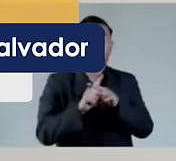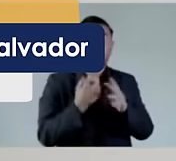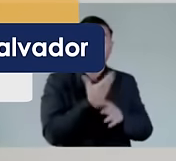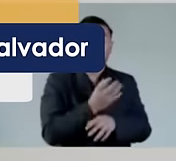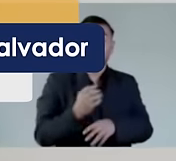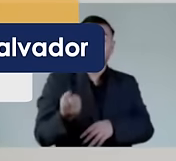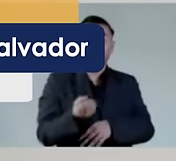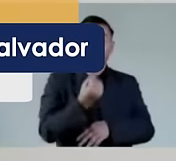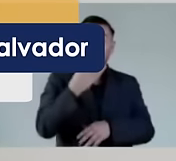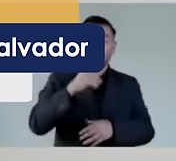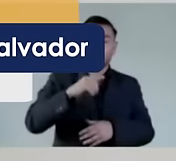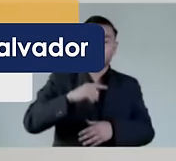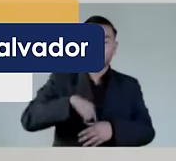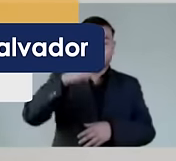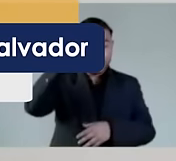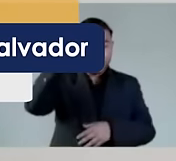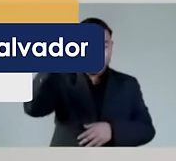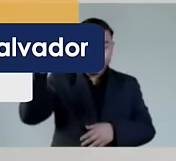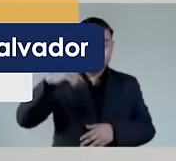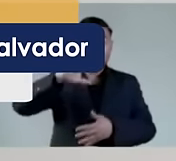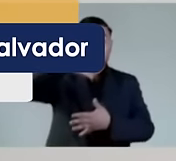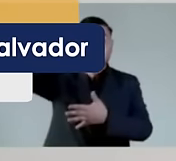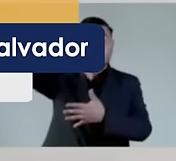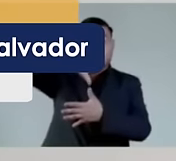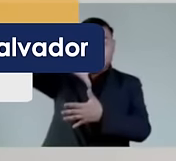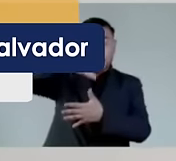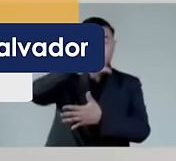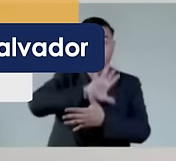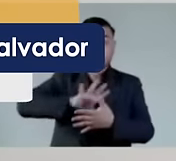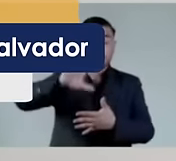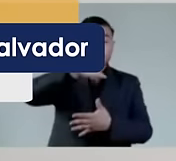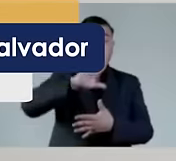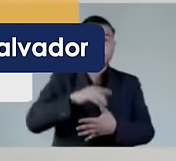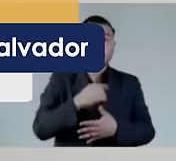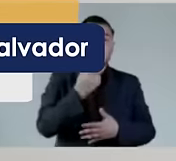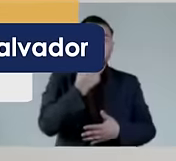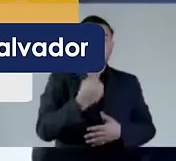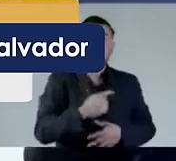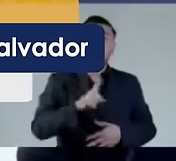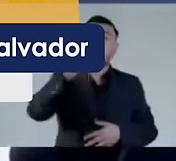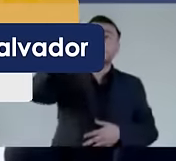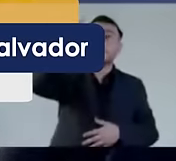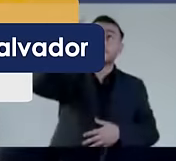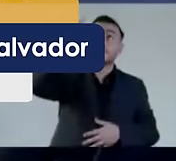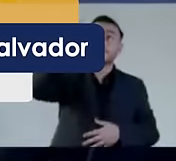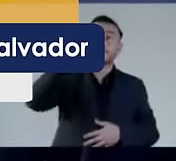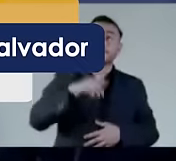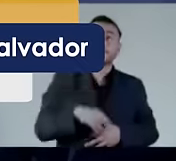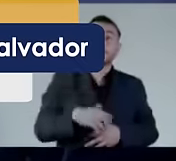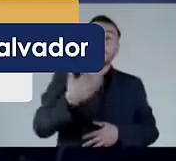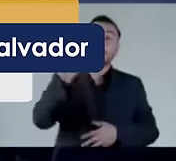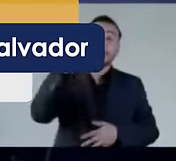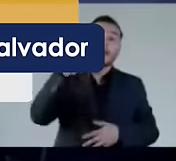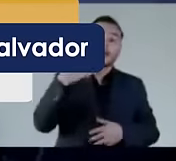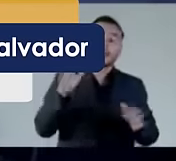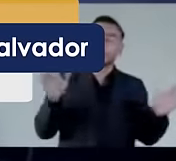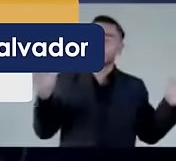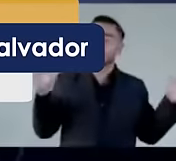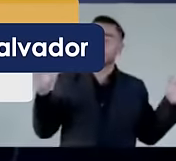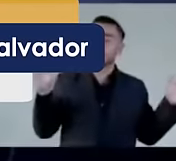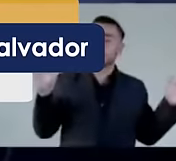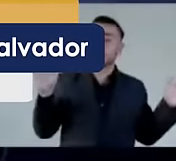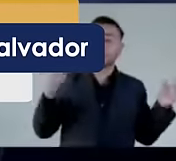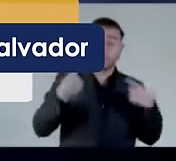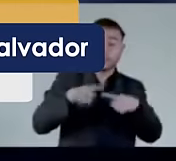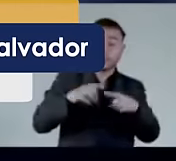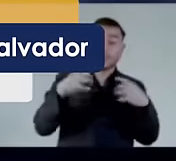toda la región te lo pedimos humildemente en el nombre del príncipe de paz que derramó su sangre en la cruz para que tengamos vida